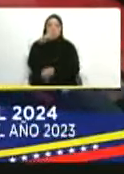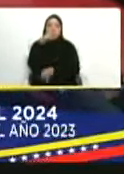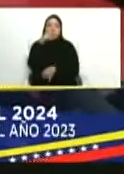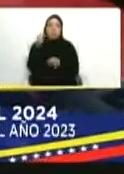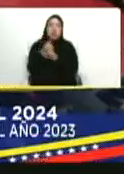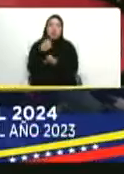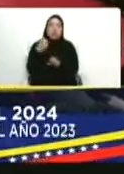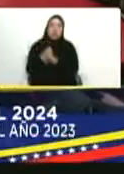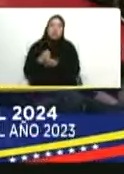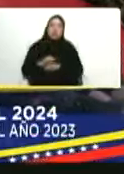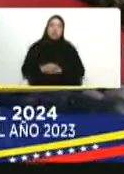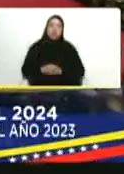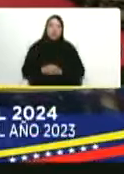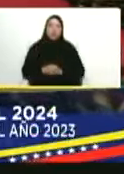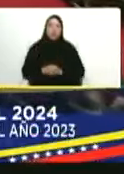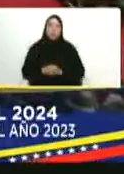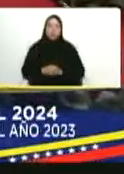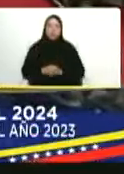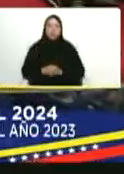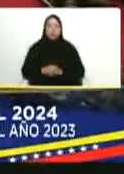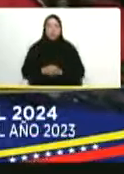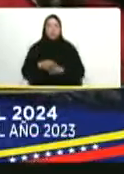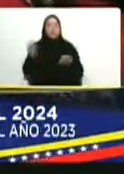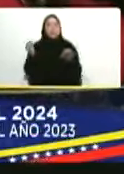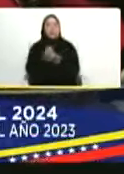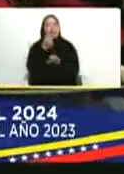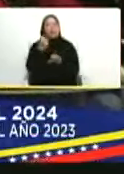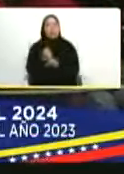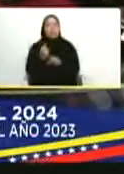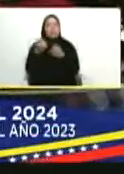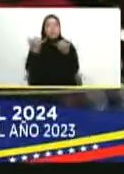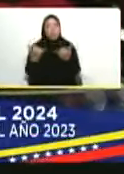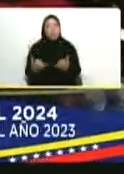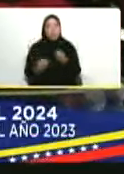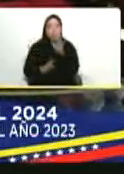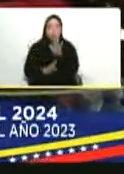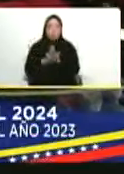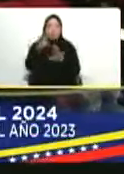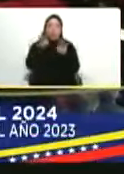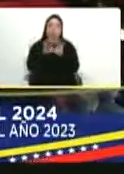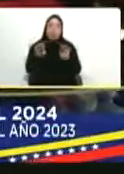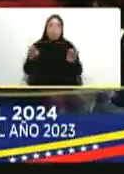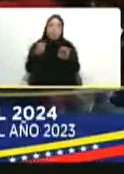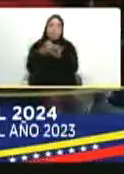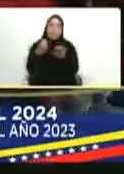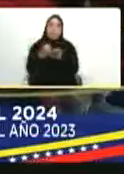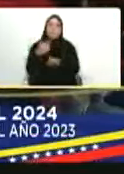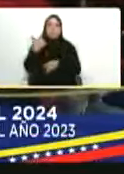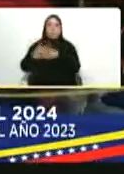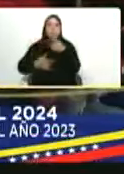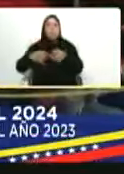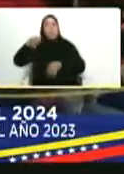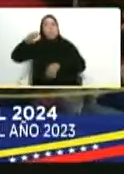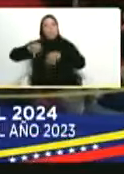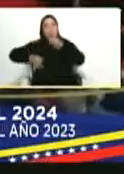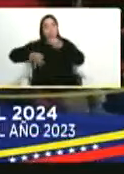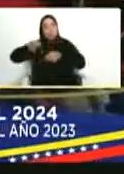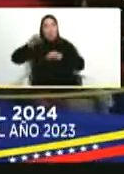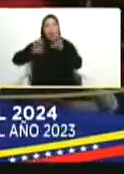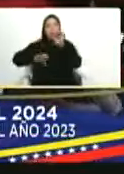así como también se ha trabajado en la construcción de una red de educación primaria de justicia y se